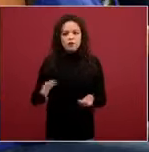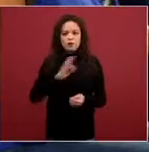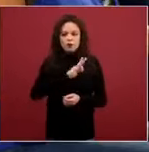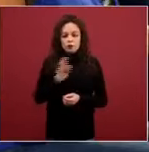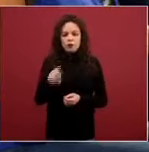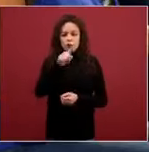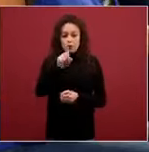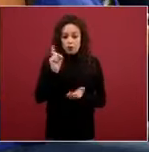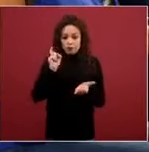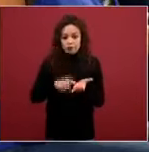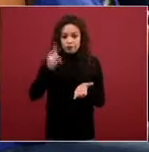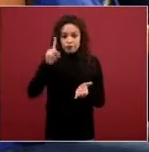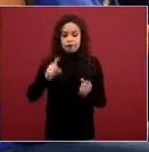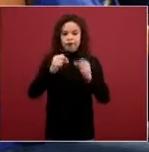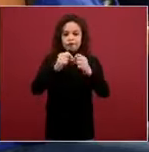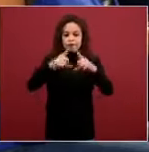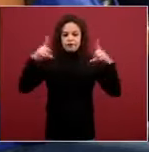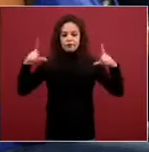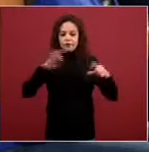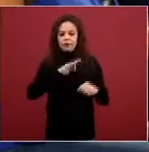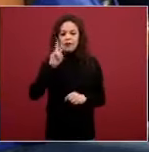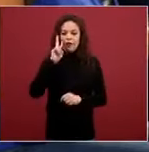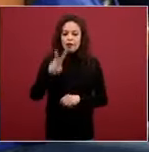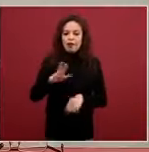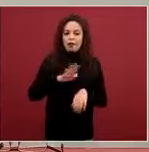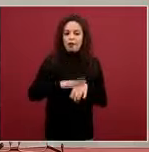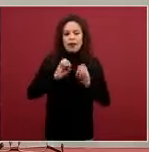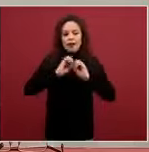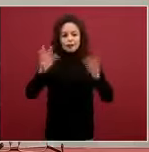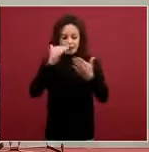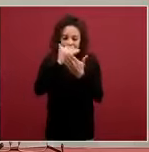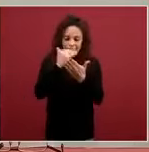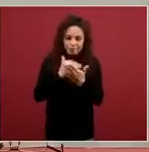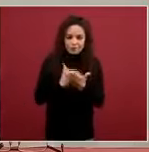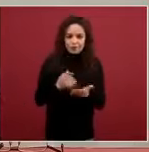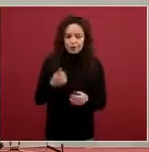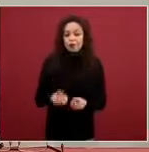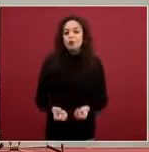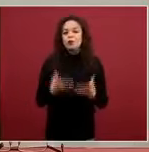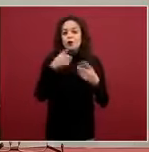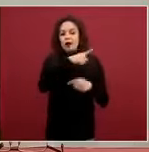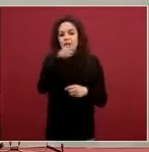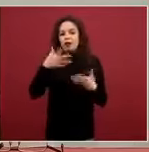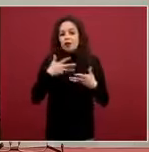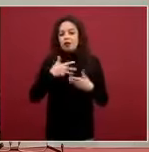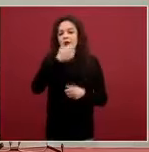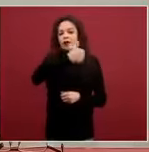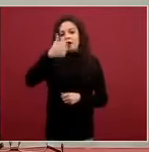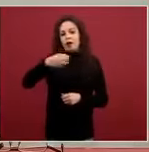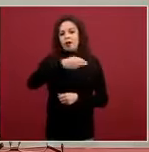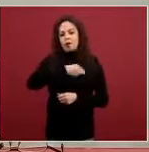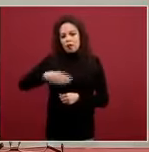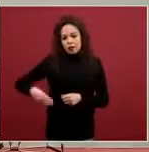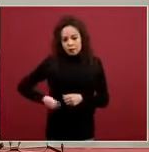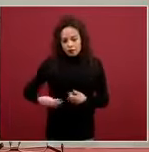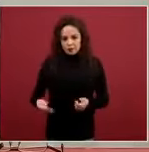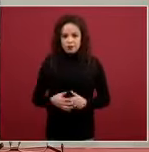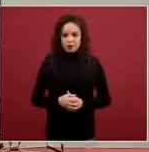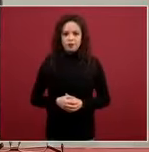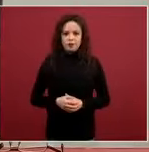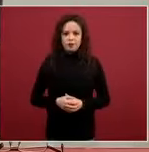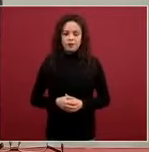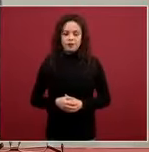despliega exactamente el número de casos de cada municipio. Están las bases de datos íntegras, obviamente sin identificadores